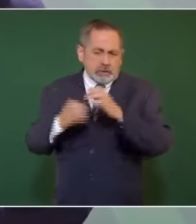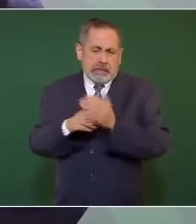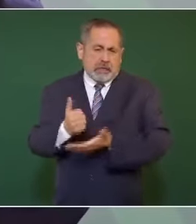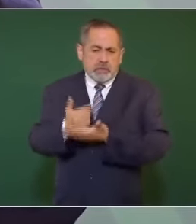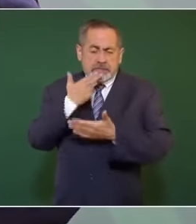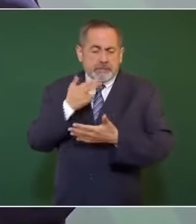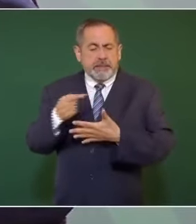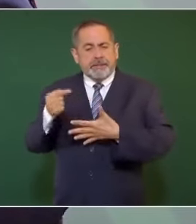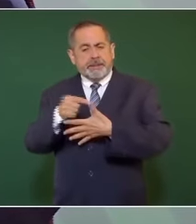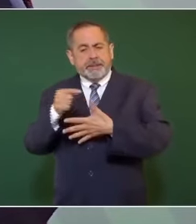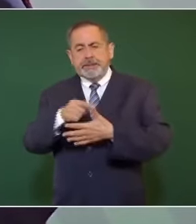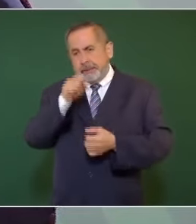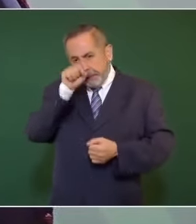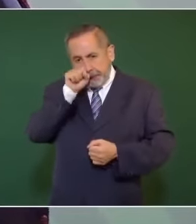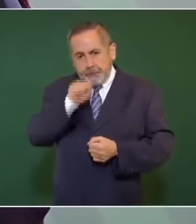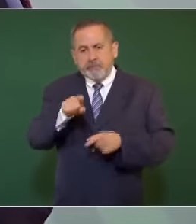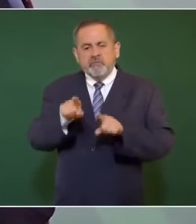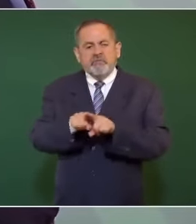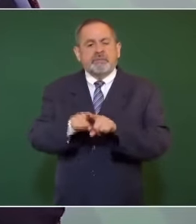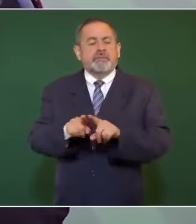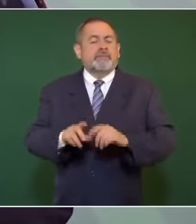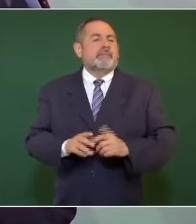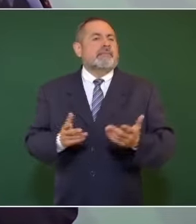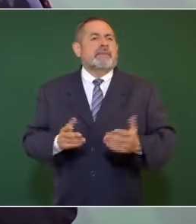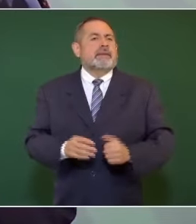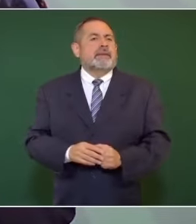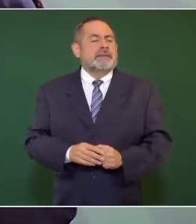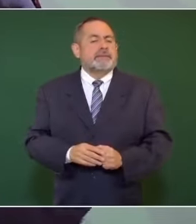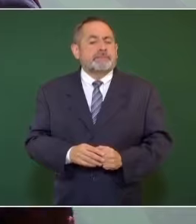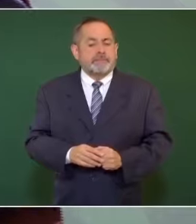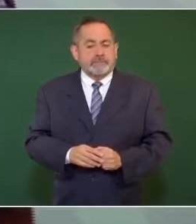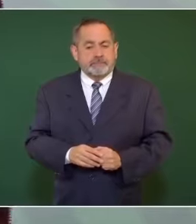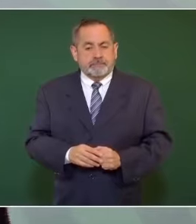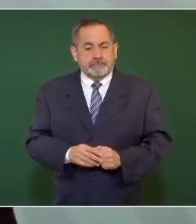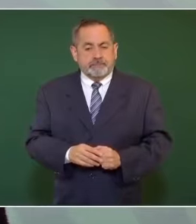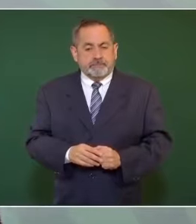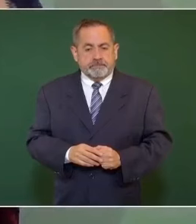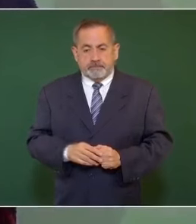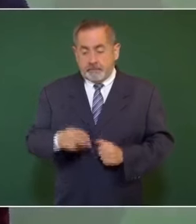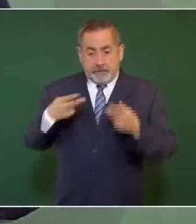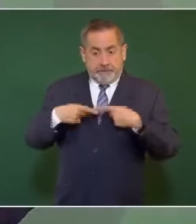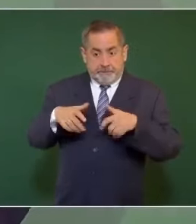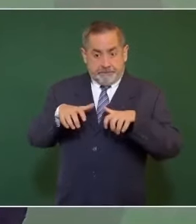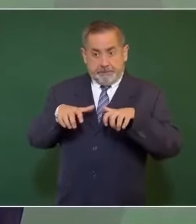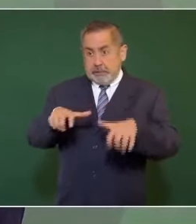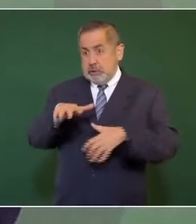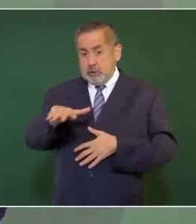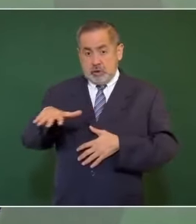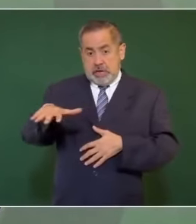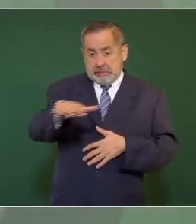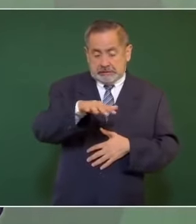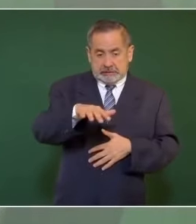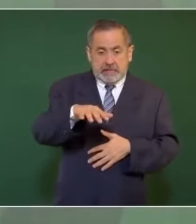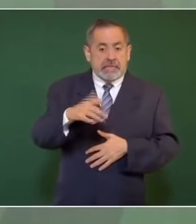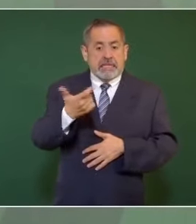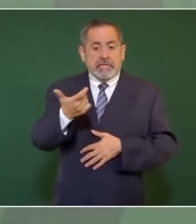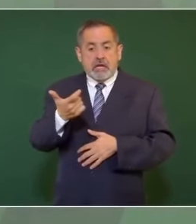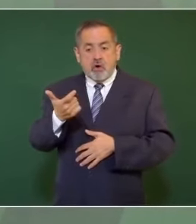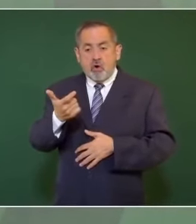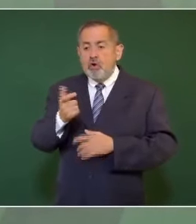muchas, pero otra cosa que ha ayudado es que el apoyo al pueblo no se dé